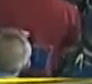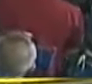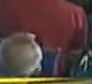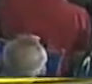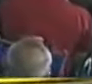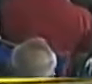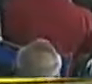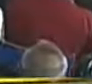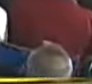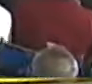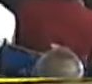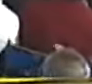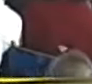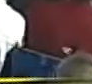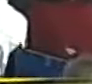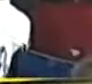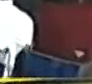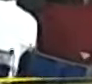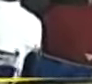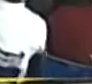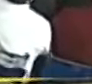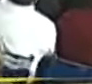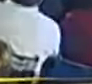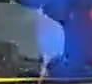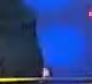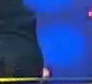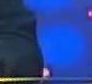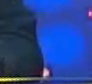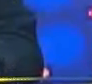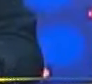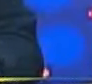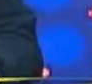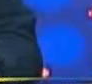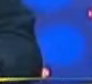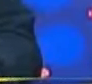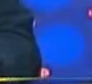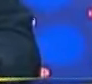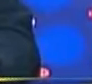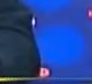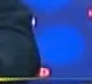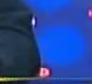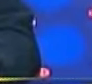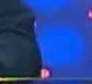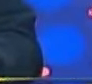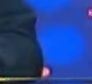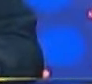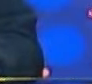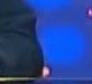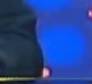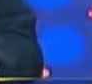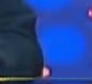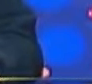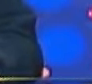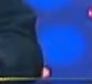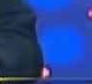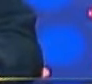La segunda pregunta, votos por el sí,